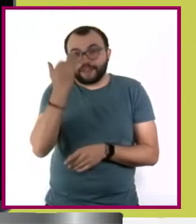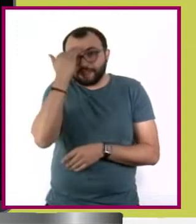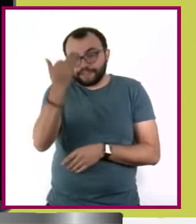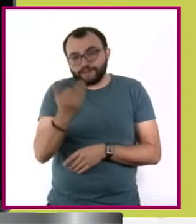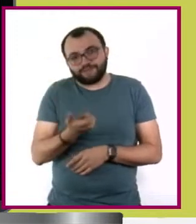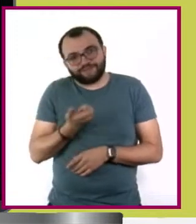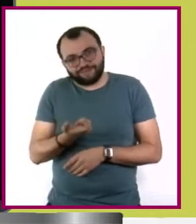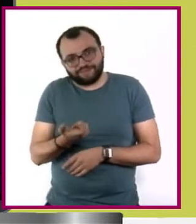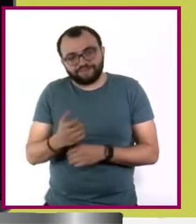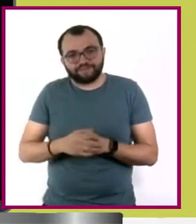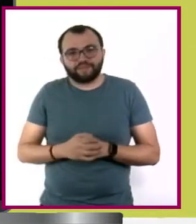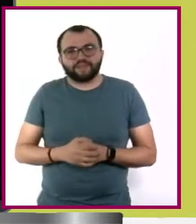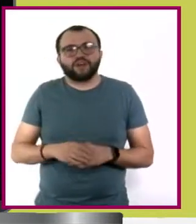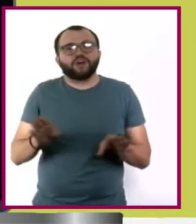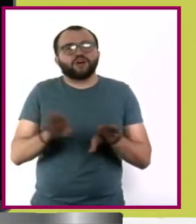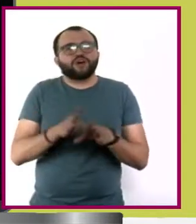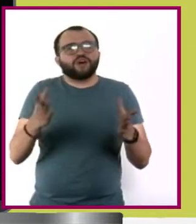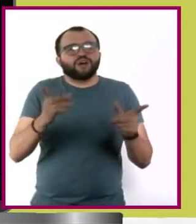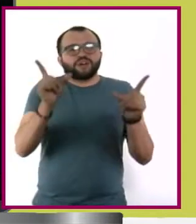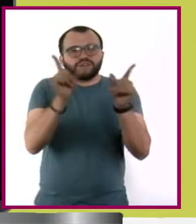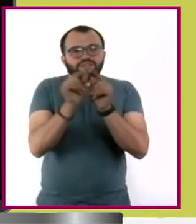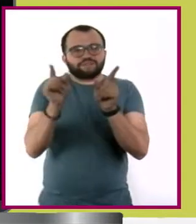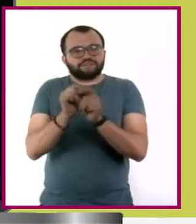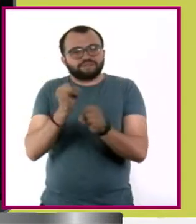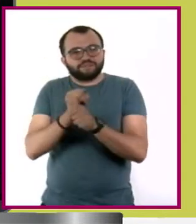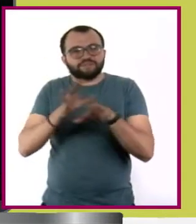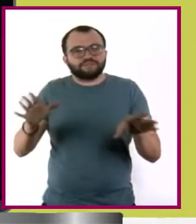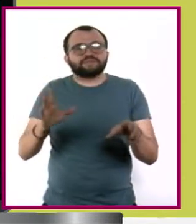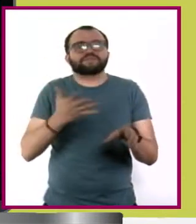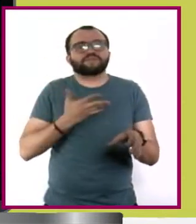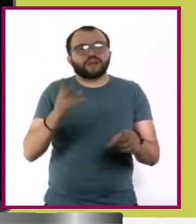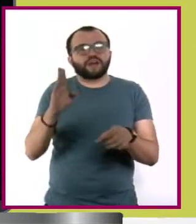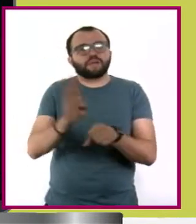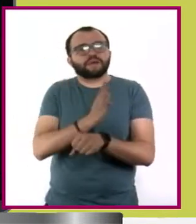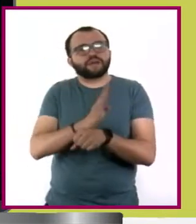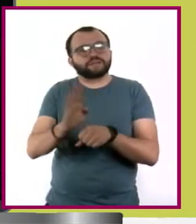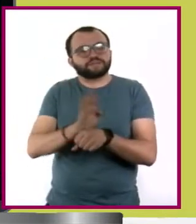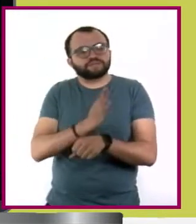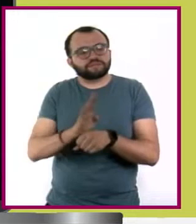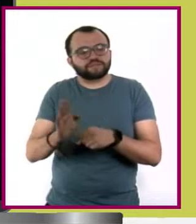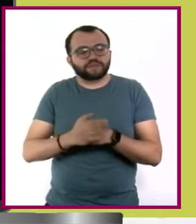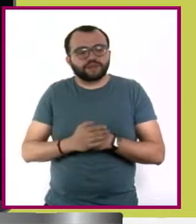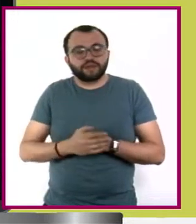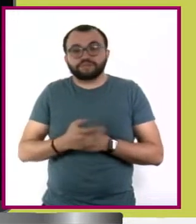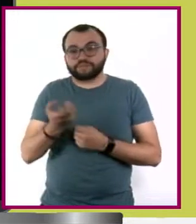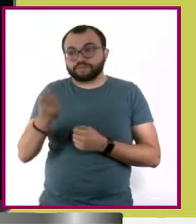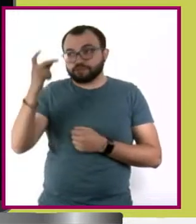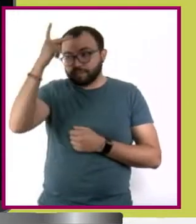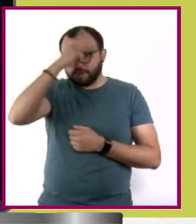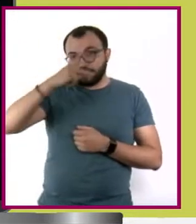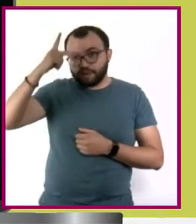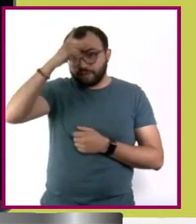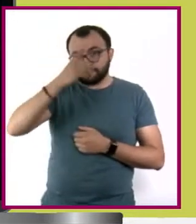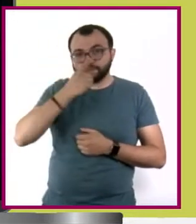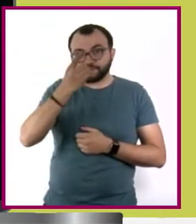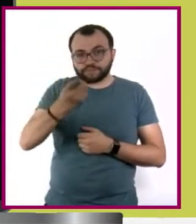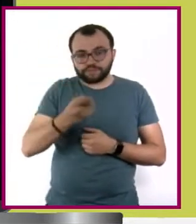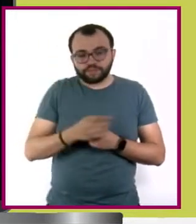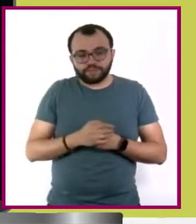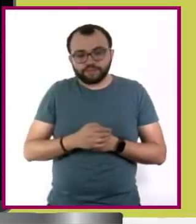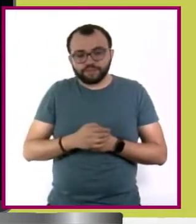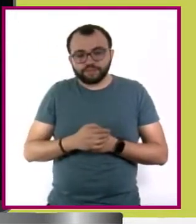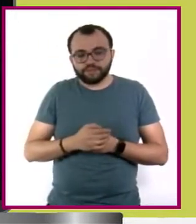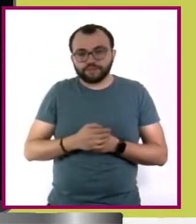¿Y cómo es que resumir la información nos beneficia en lo cotidiano? En términos de los estudios de la psicología,